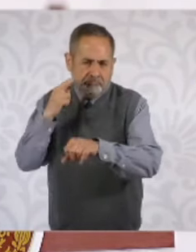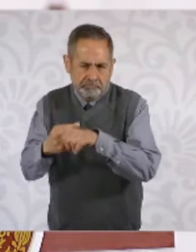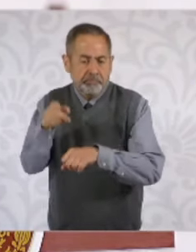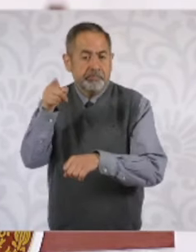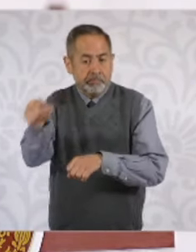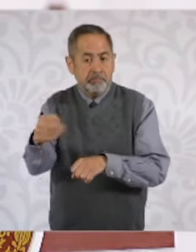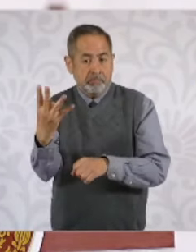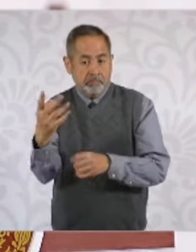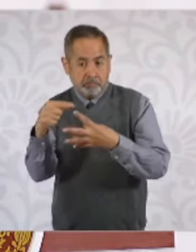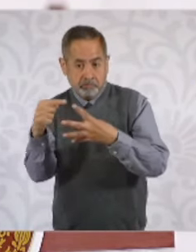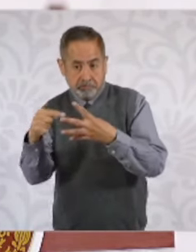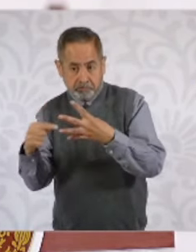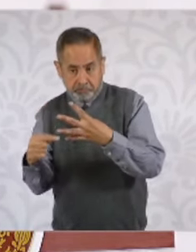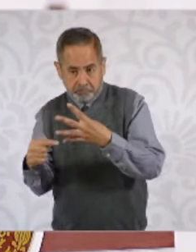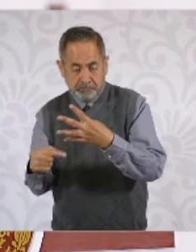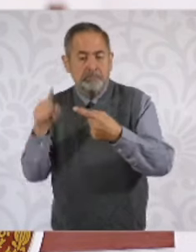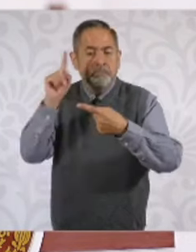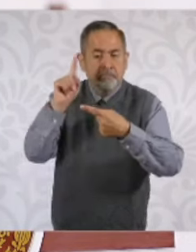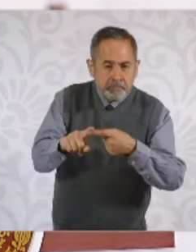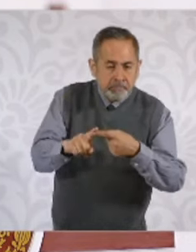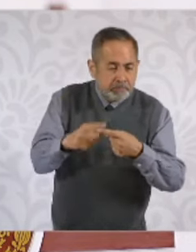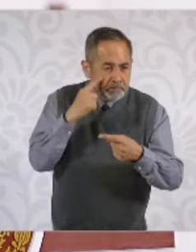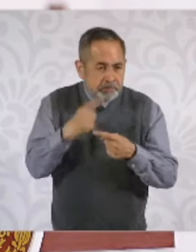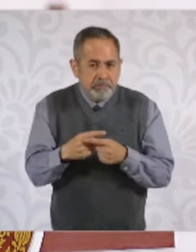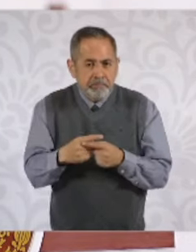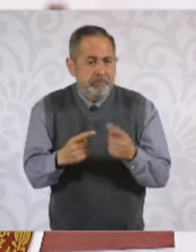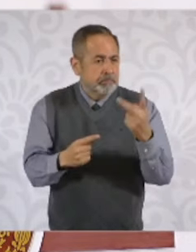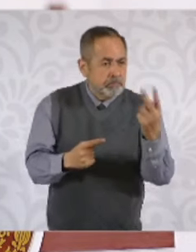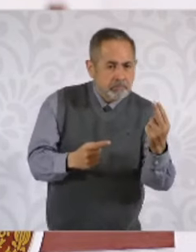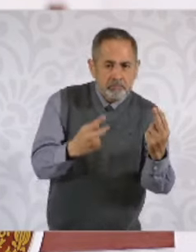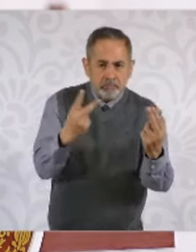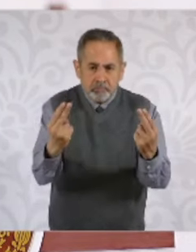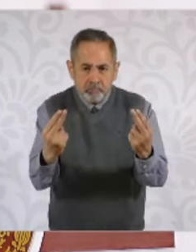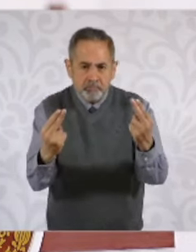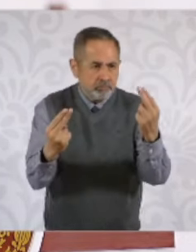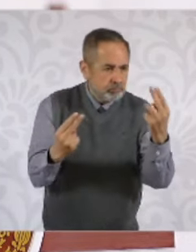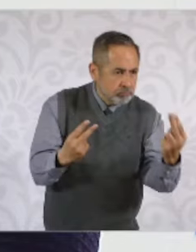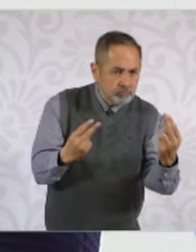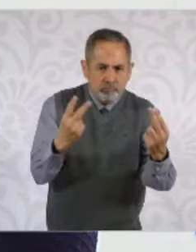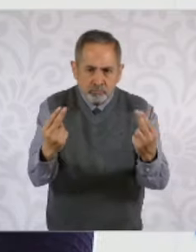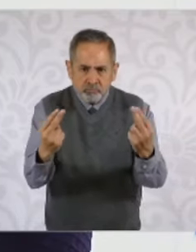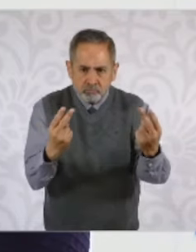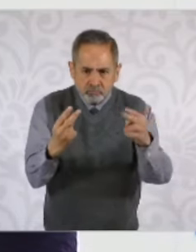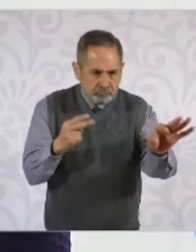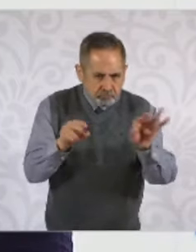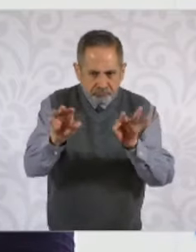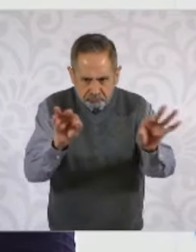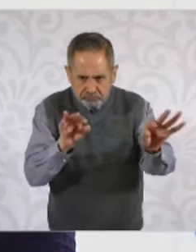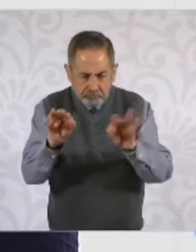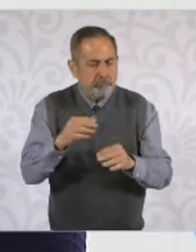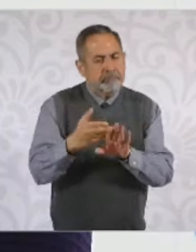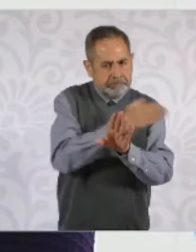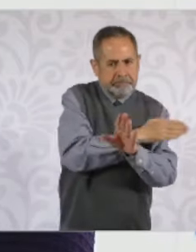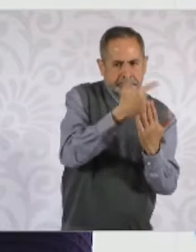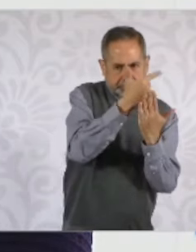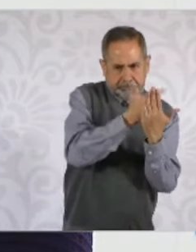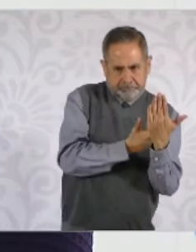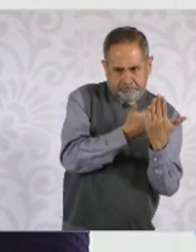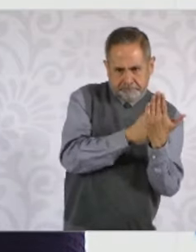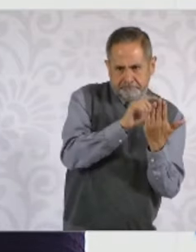dividió en números pares e impares las listas de cargos remitidas por